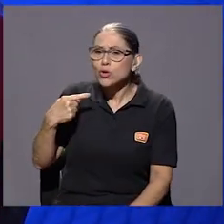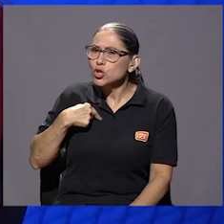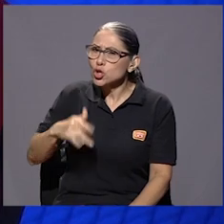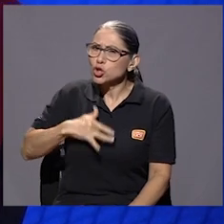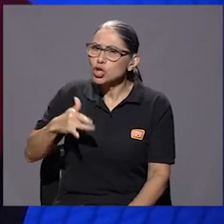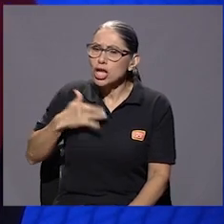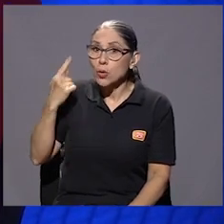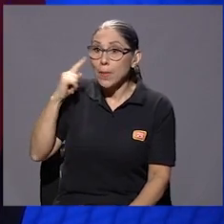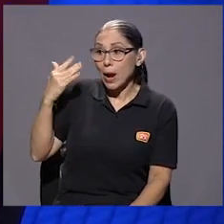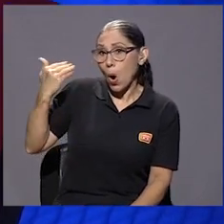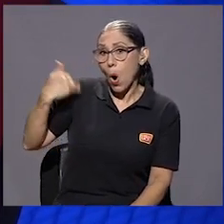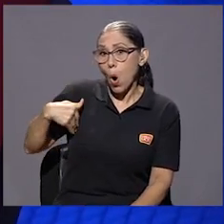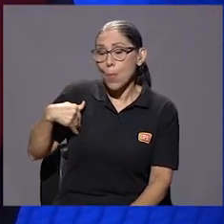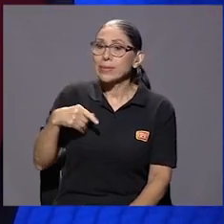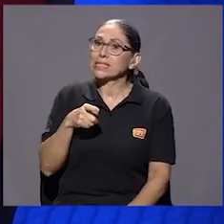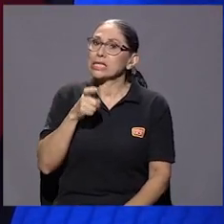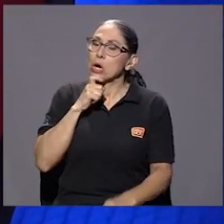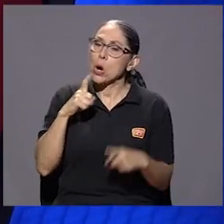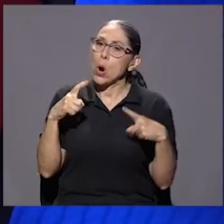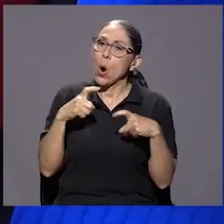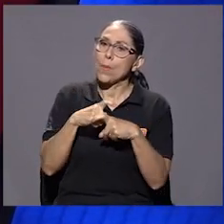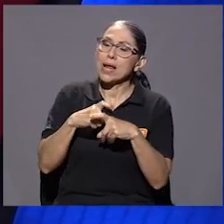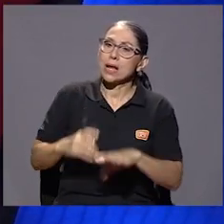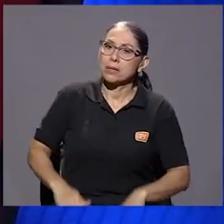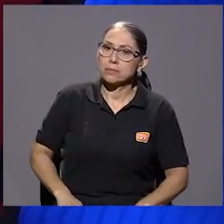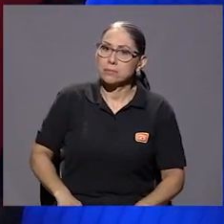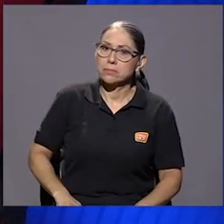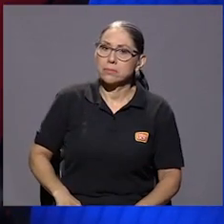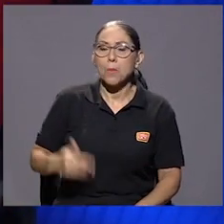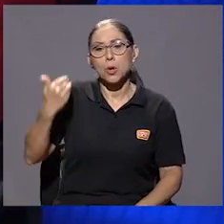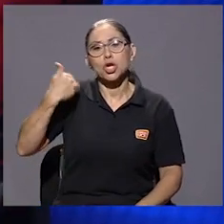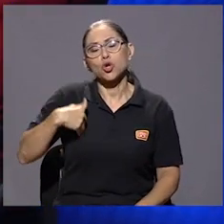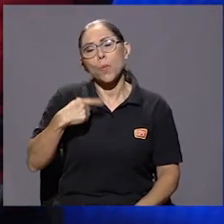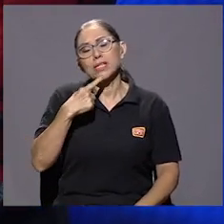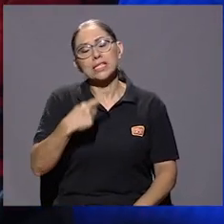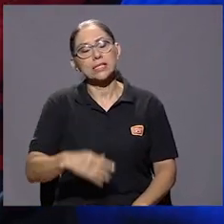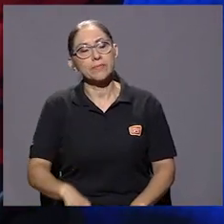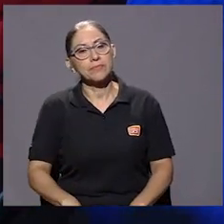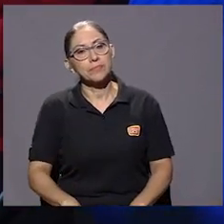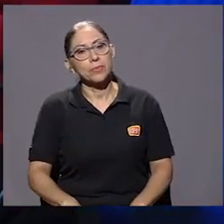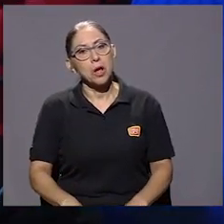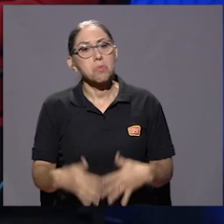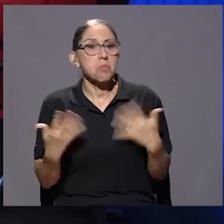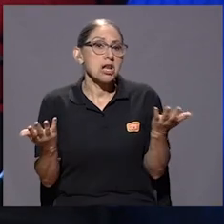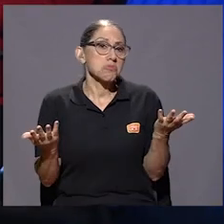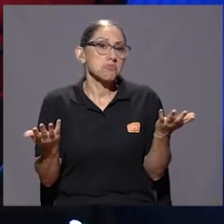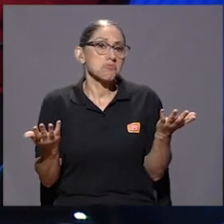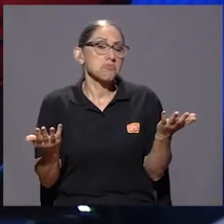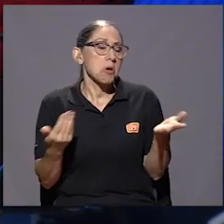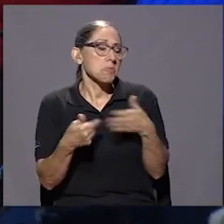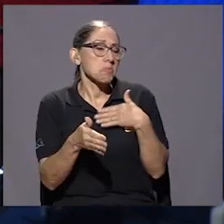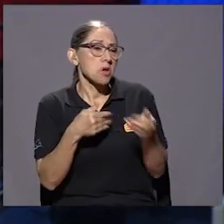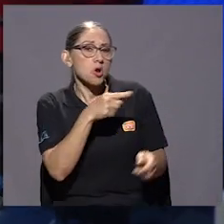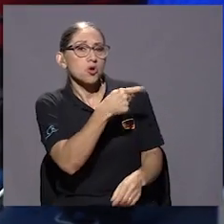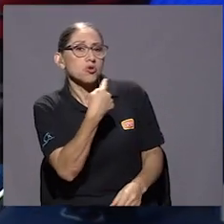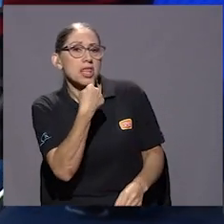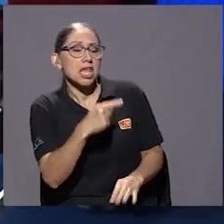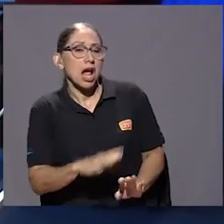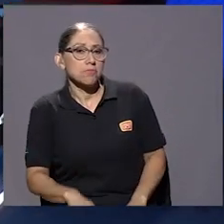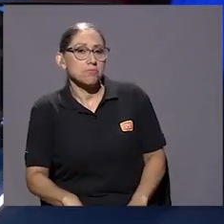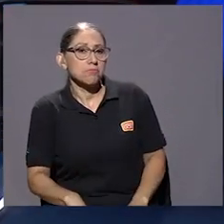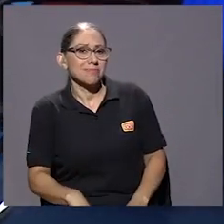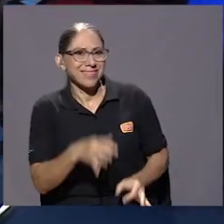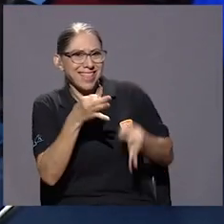es muy complicado, porque los hombres dicen, bueno, entonces lo que usted diga de la